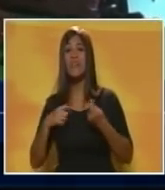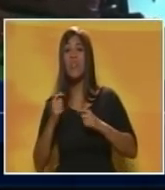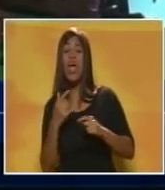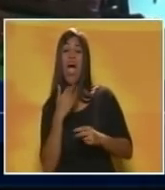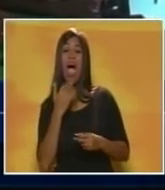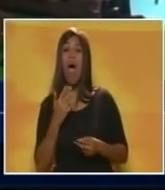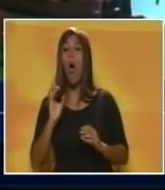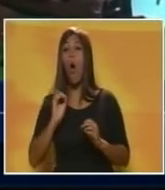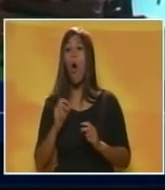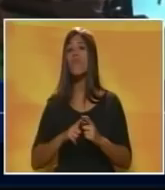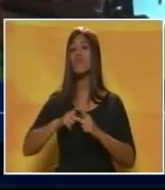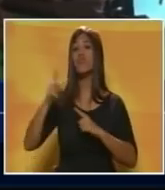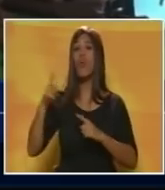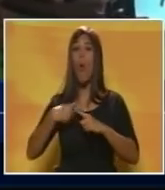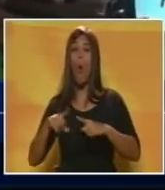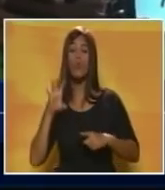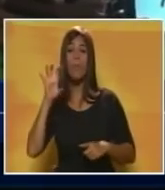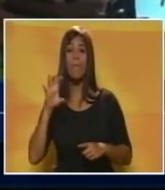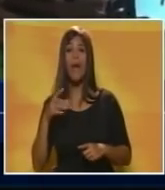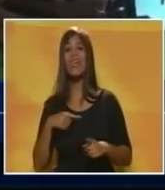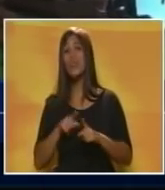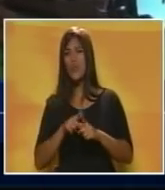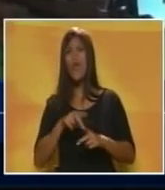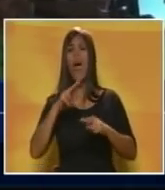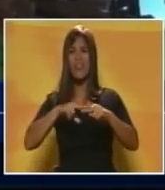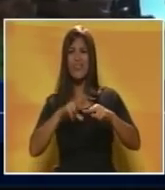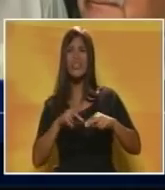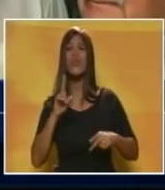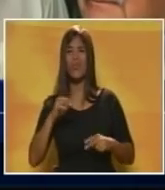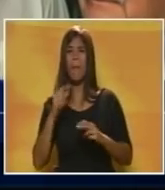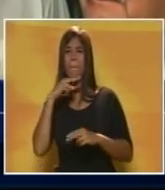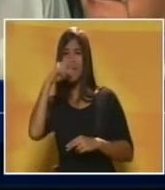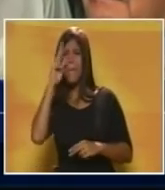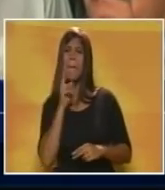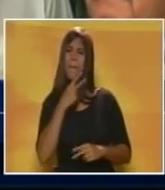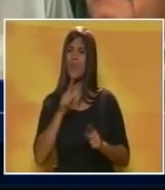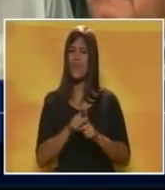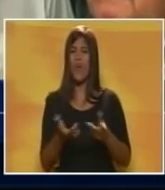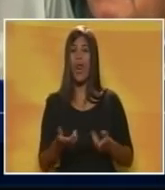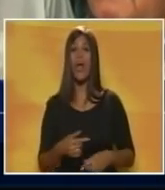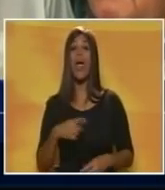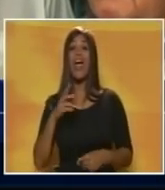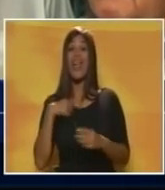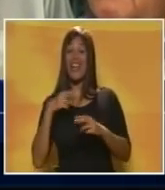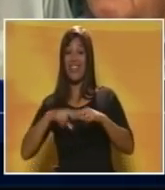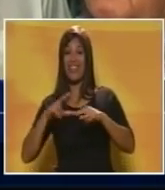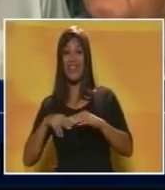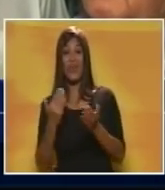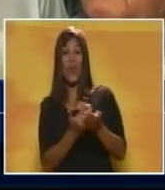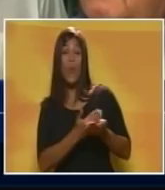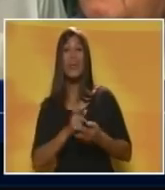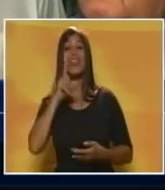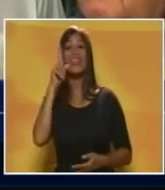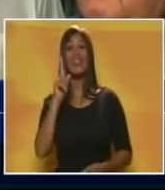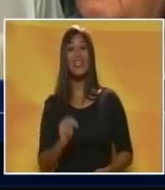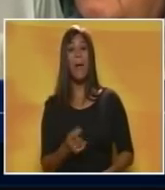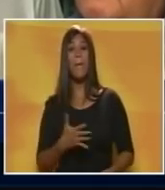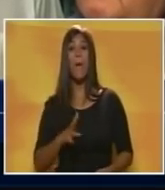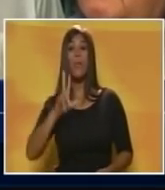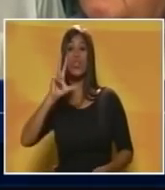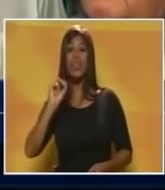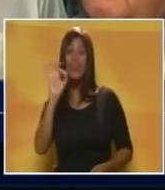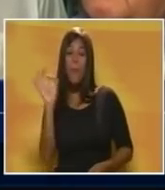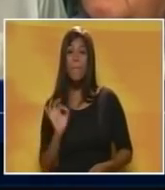y salarios, situación de la que no escapan los alumnos y representantes. Y la deserción escolar también existe, más del